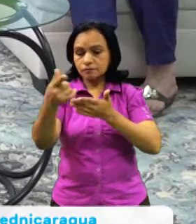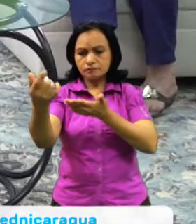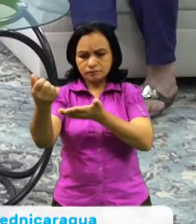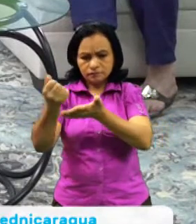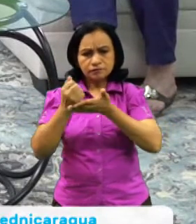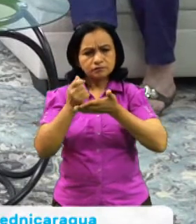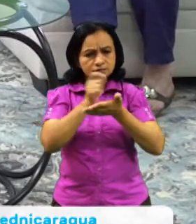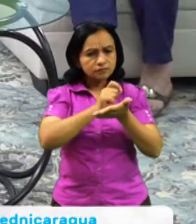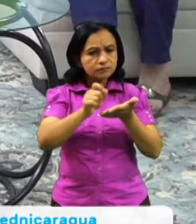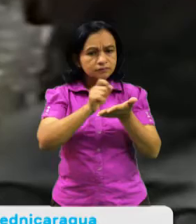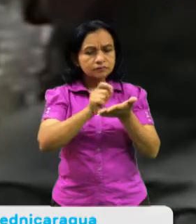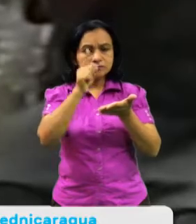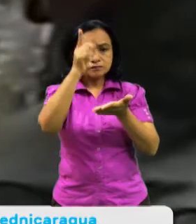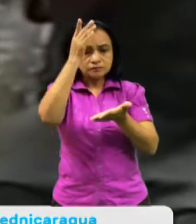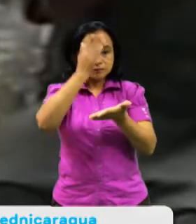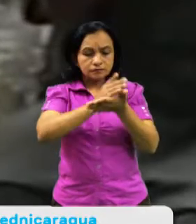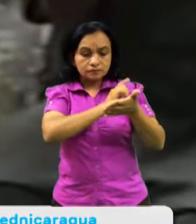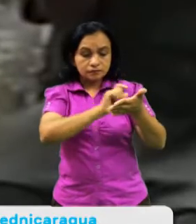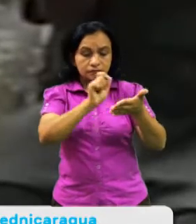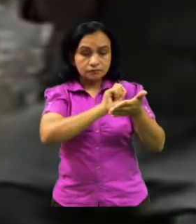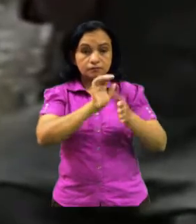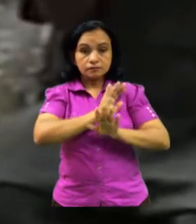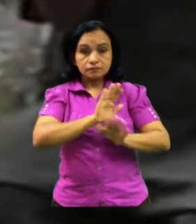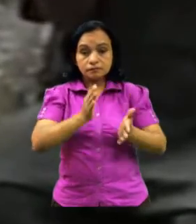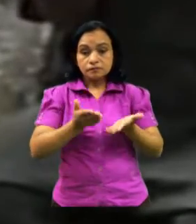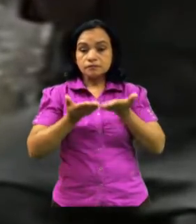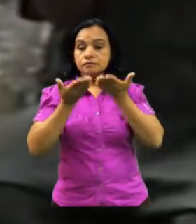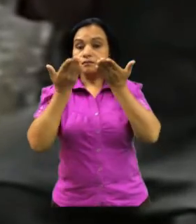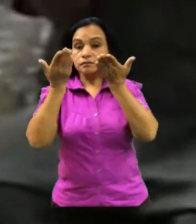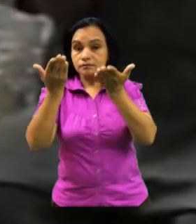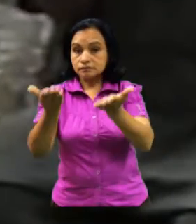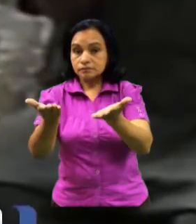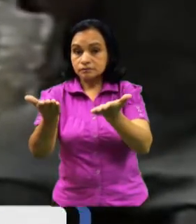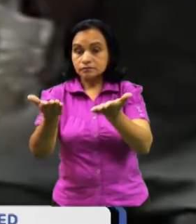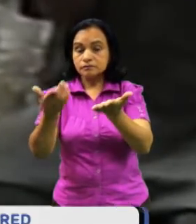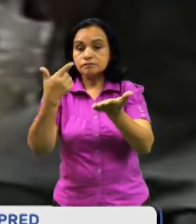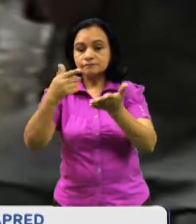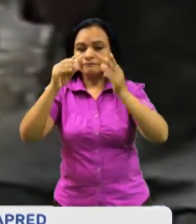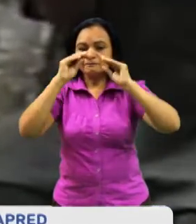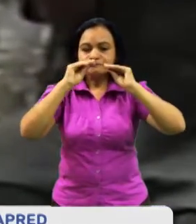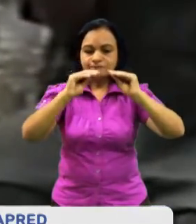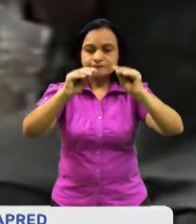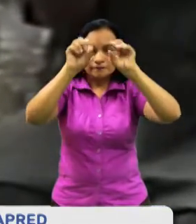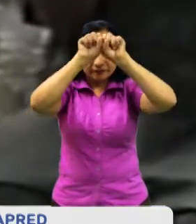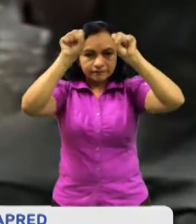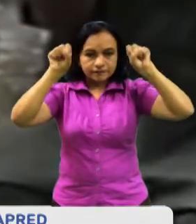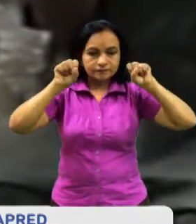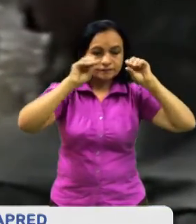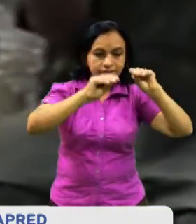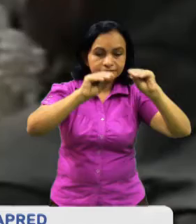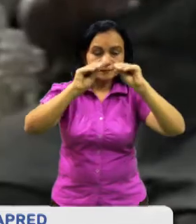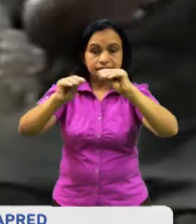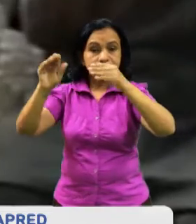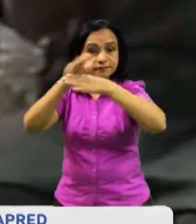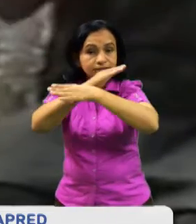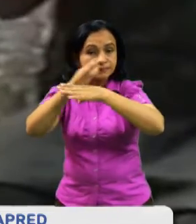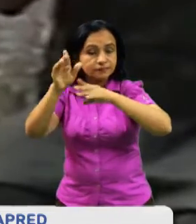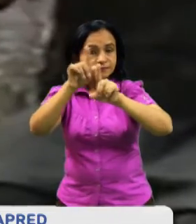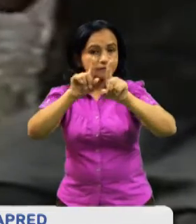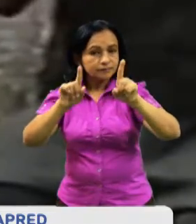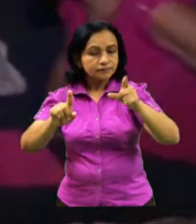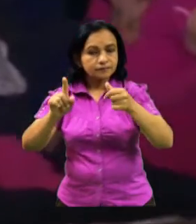con discapacidad. Una vez que los elaboramos, nos damos a la tarea de capacitar, ¿verdad?, a diferentes